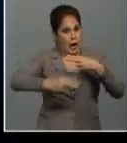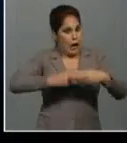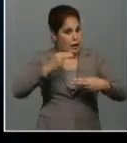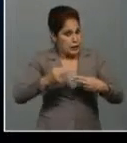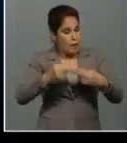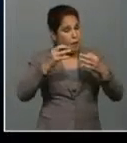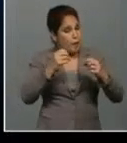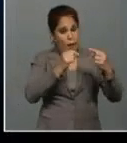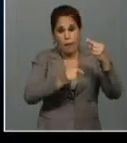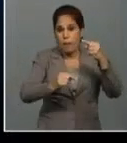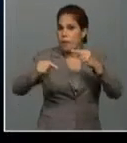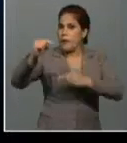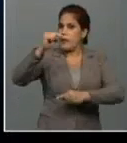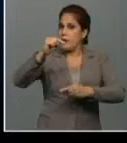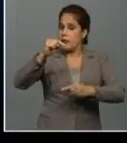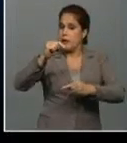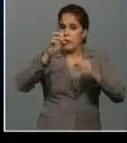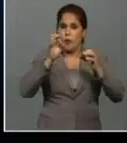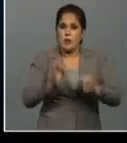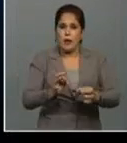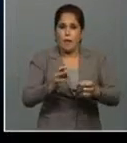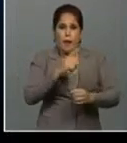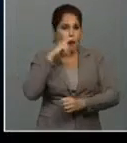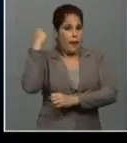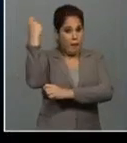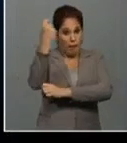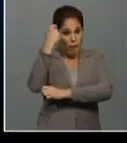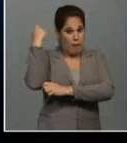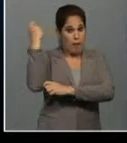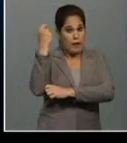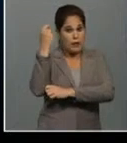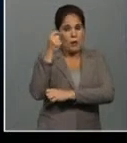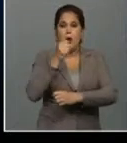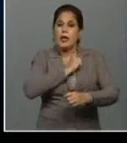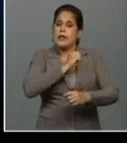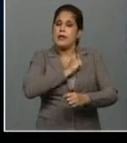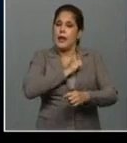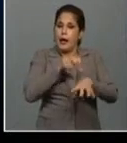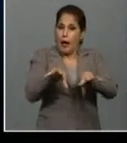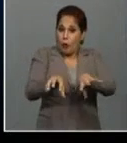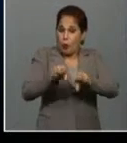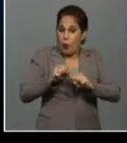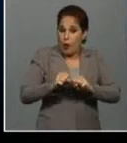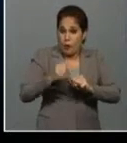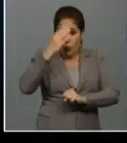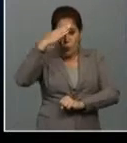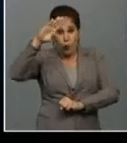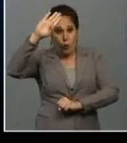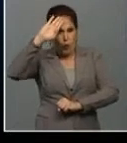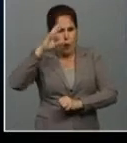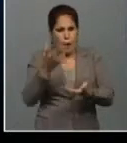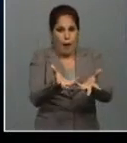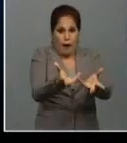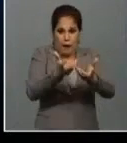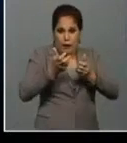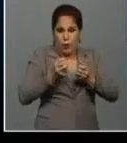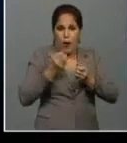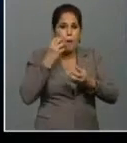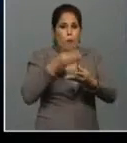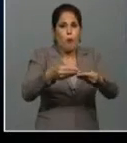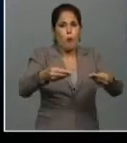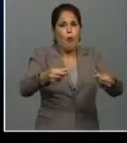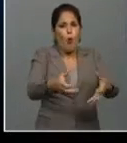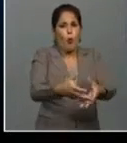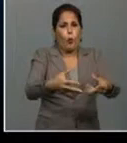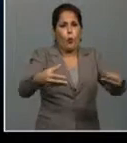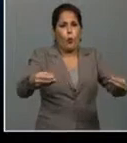bajo el principio inmortalizado por maceo de que es quien intente apoderarse de cuba solo recogerá el polvo de